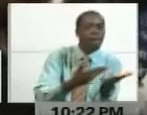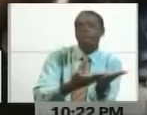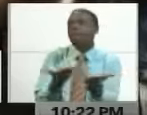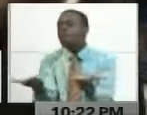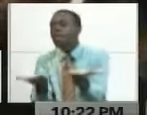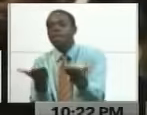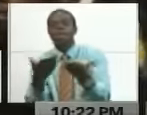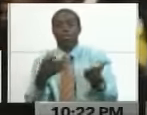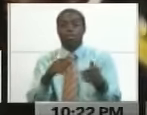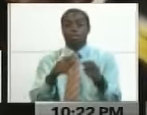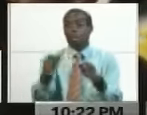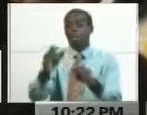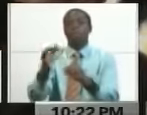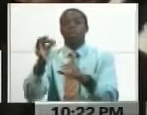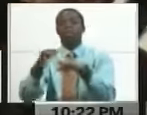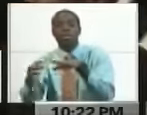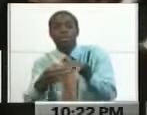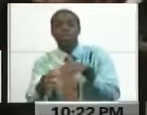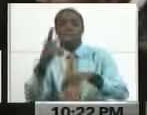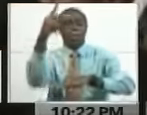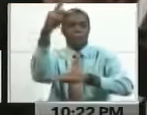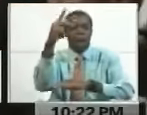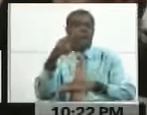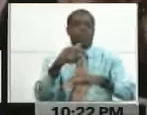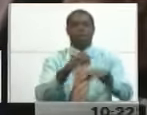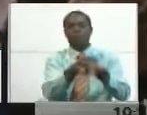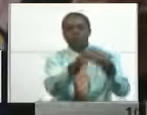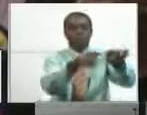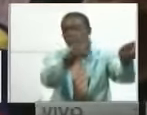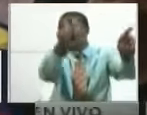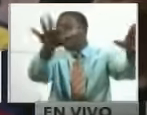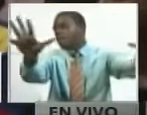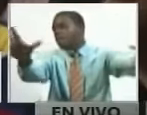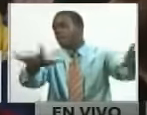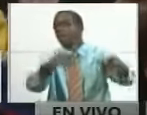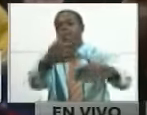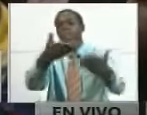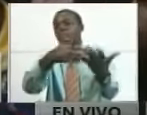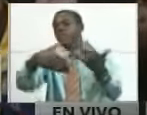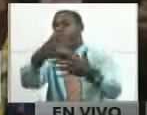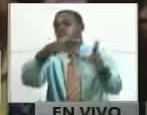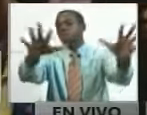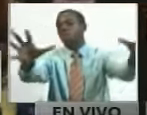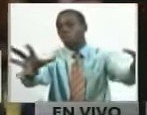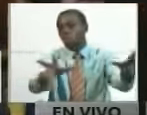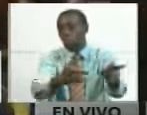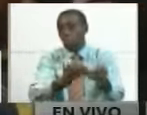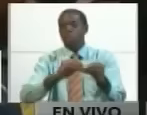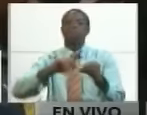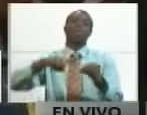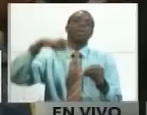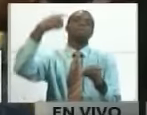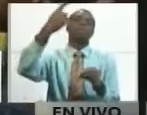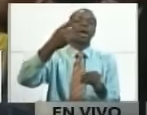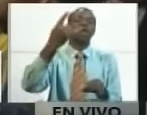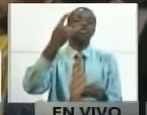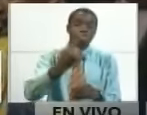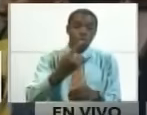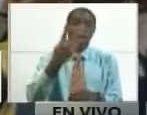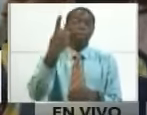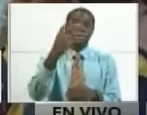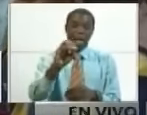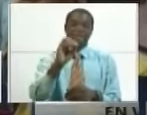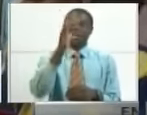los municipios, las parroquias, traigan las propuestas de las bases el lunes 20